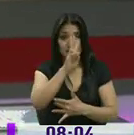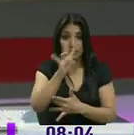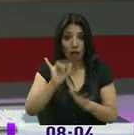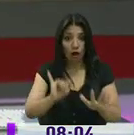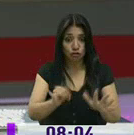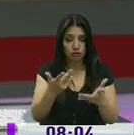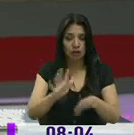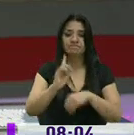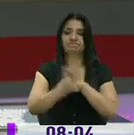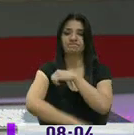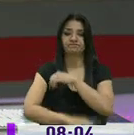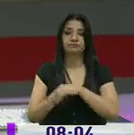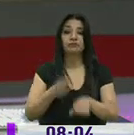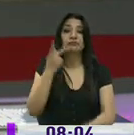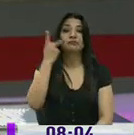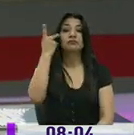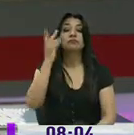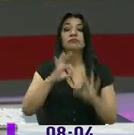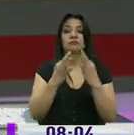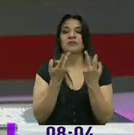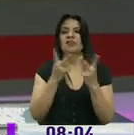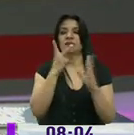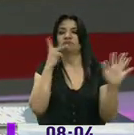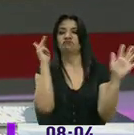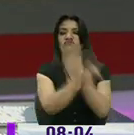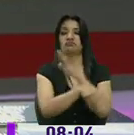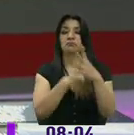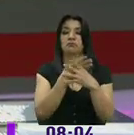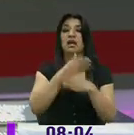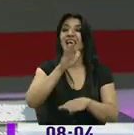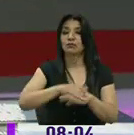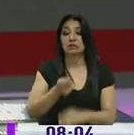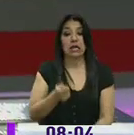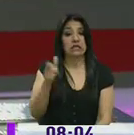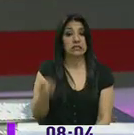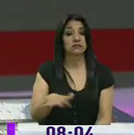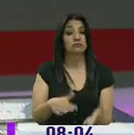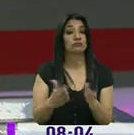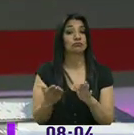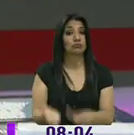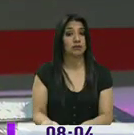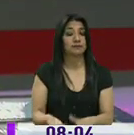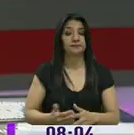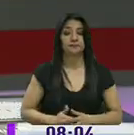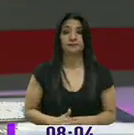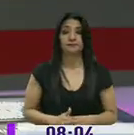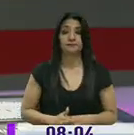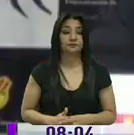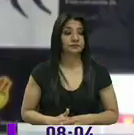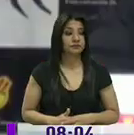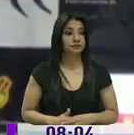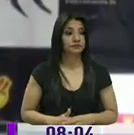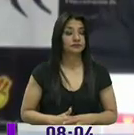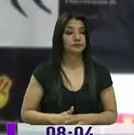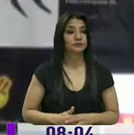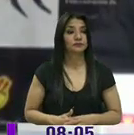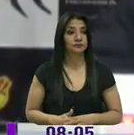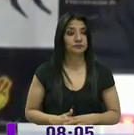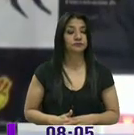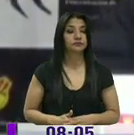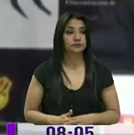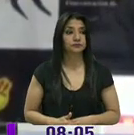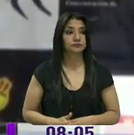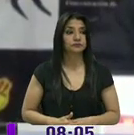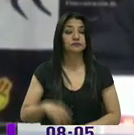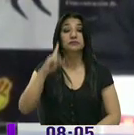los padres de familia interpondrá una denuncia por presunto intento de asesinato veamos nuestro sueño es